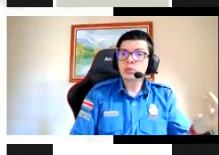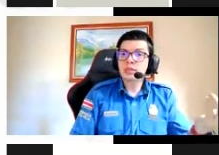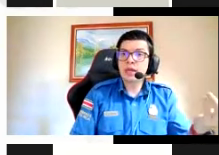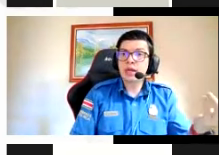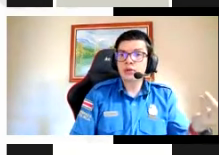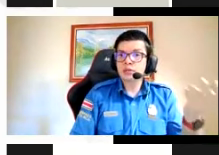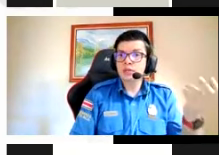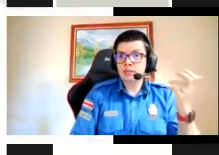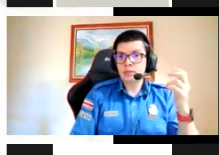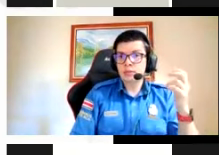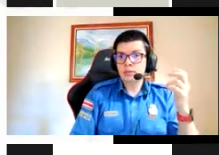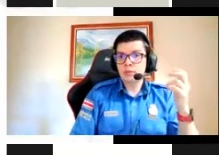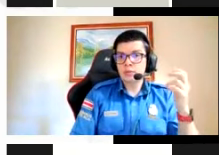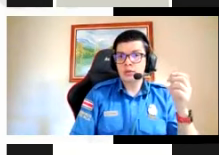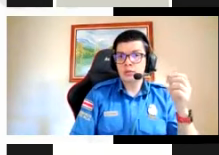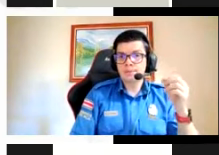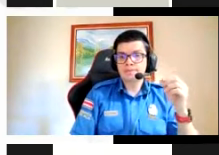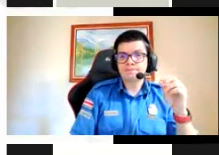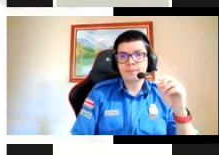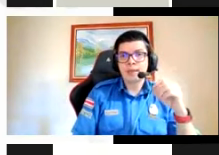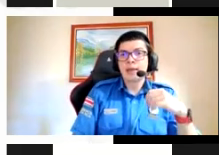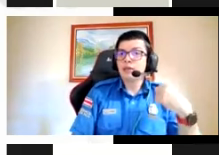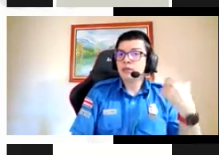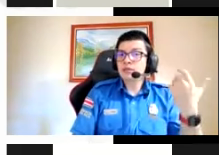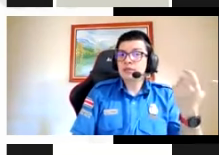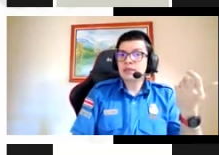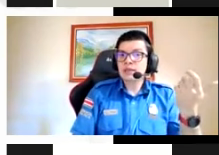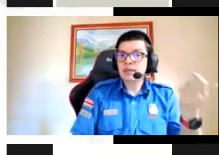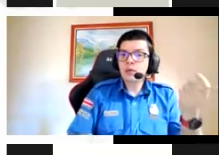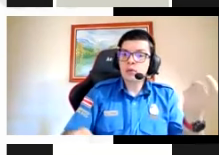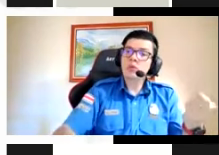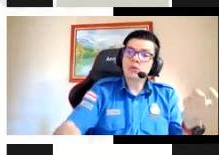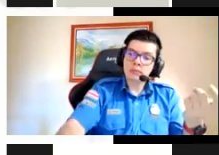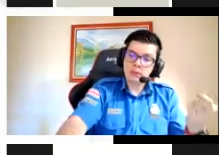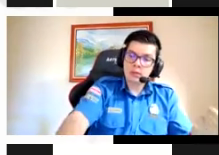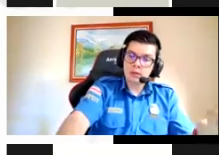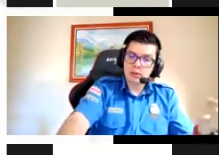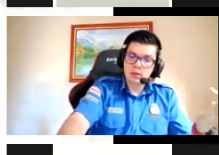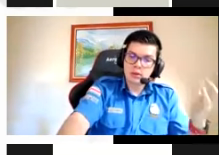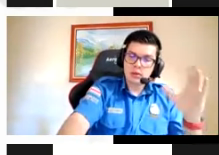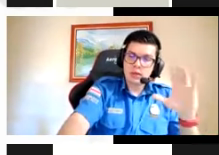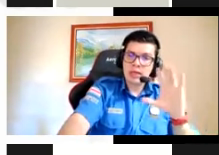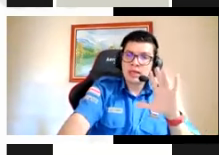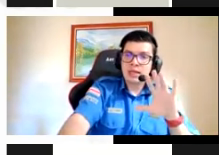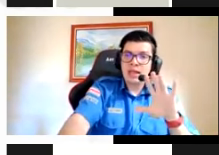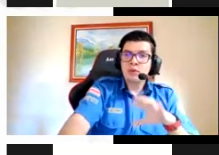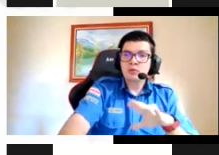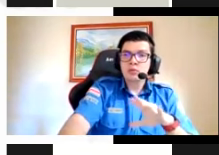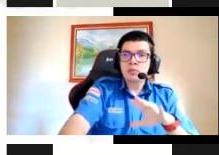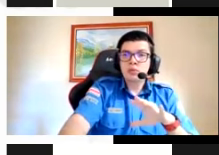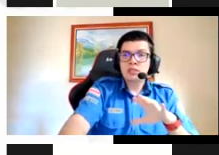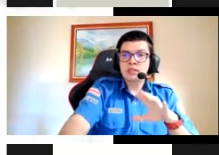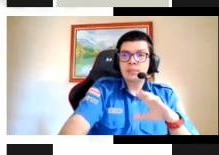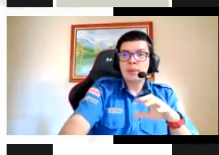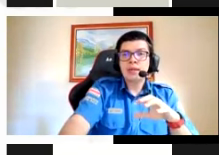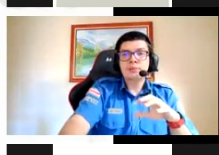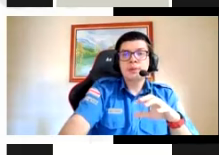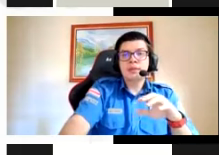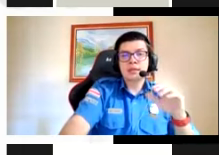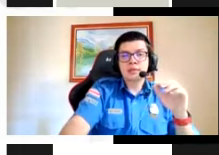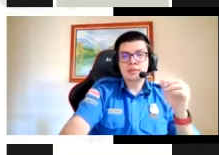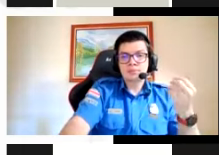a auxiliarlos en ese momento. Entonces, ¿qué ocurre? ¿Ok? Tenemos muchas